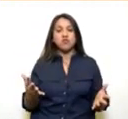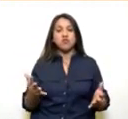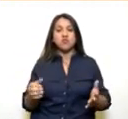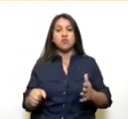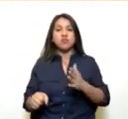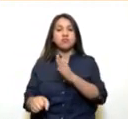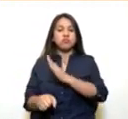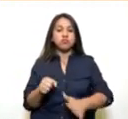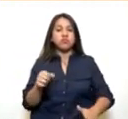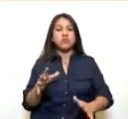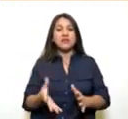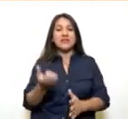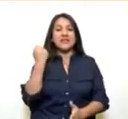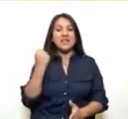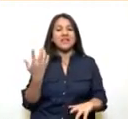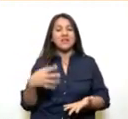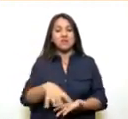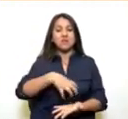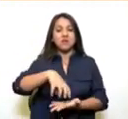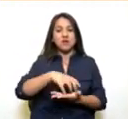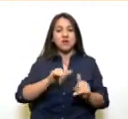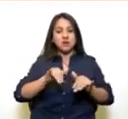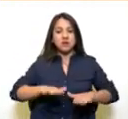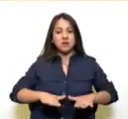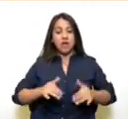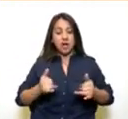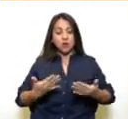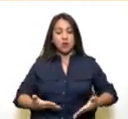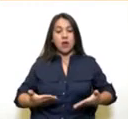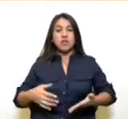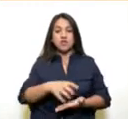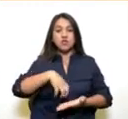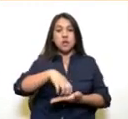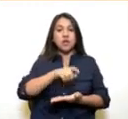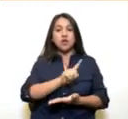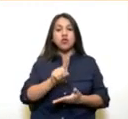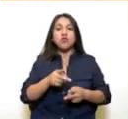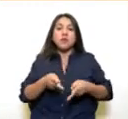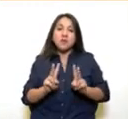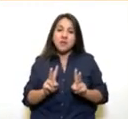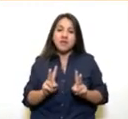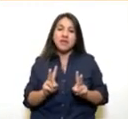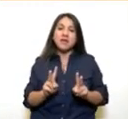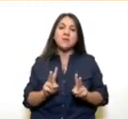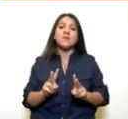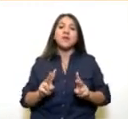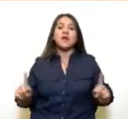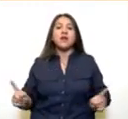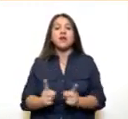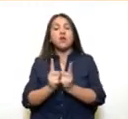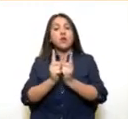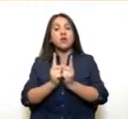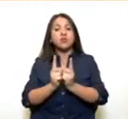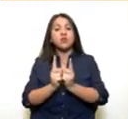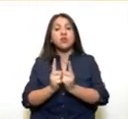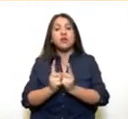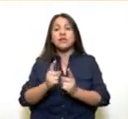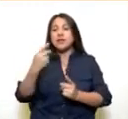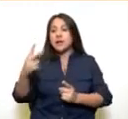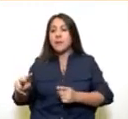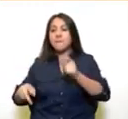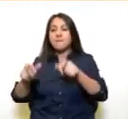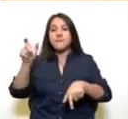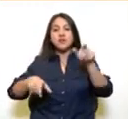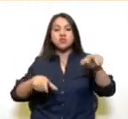la zona oriente de santiago nuestras actuales ciudades no permiten el encuentro horizontal entre personas